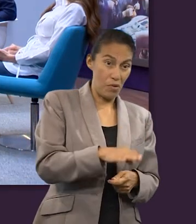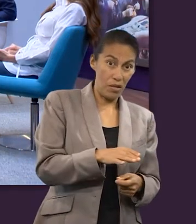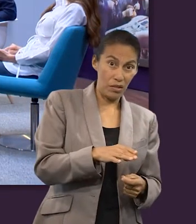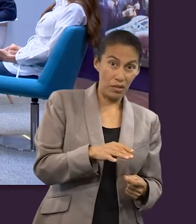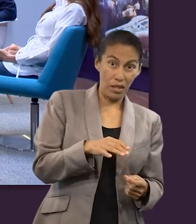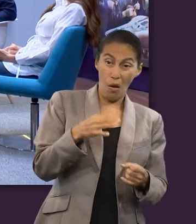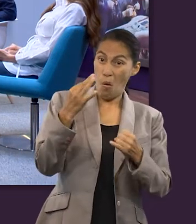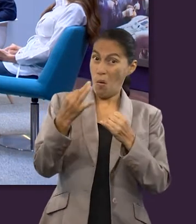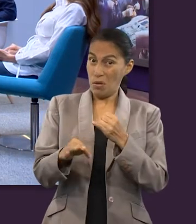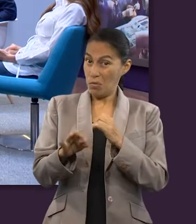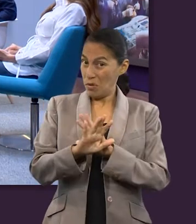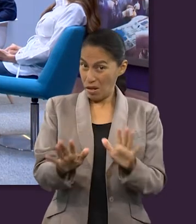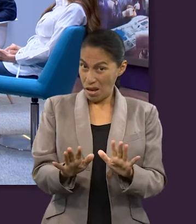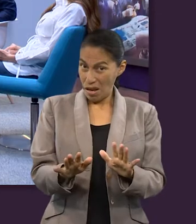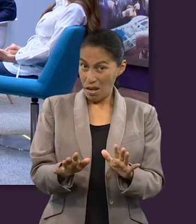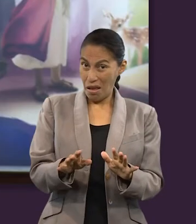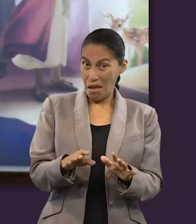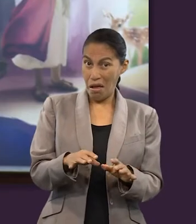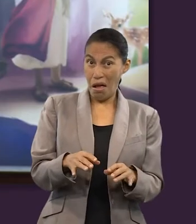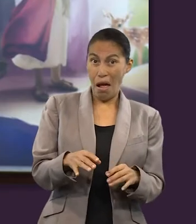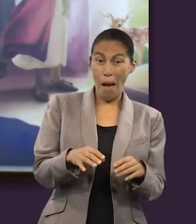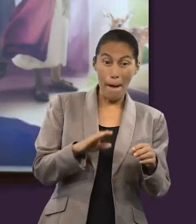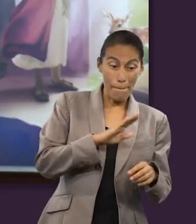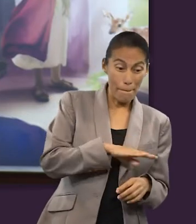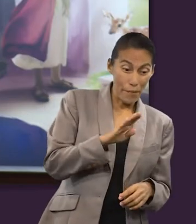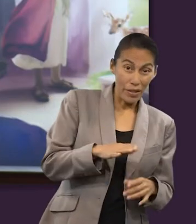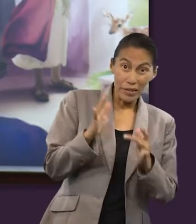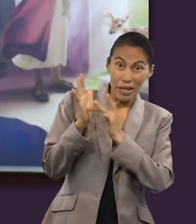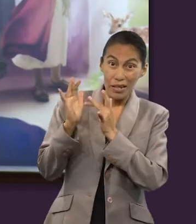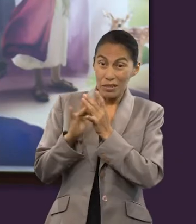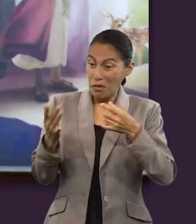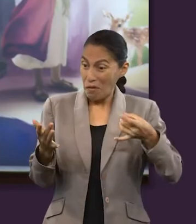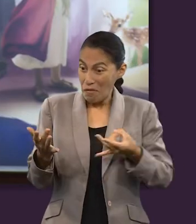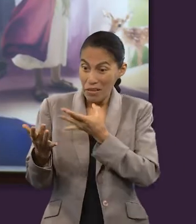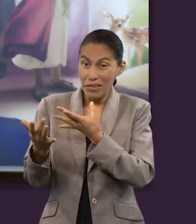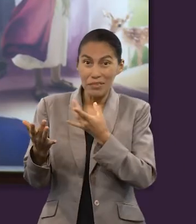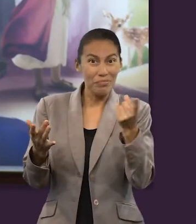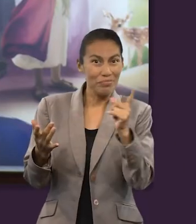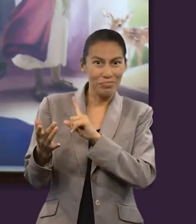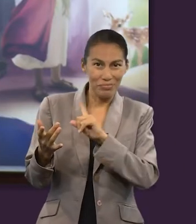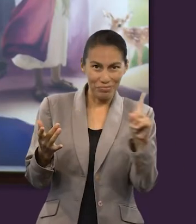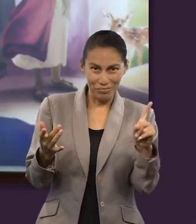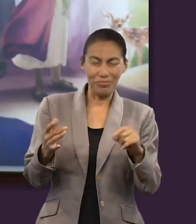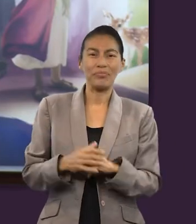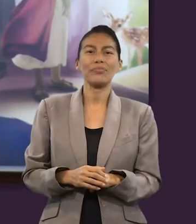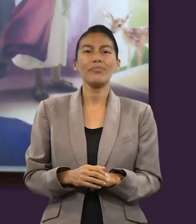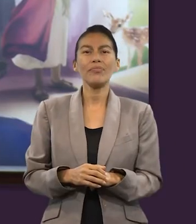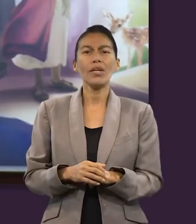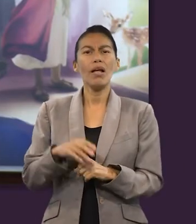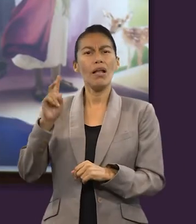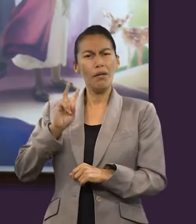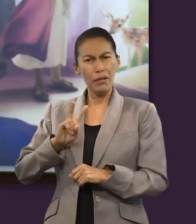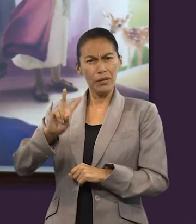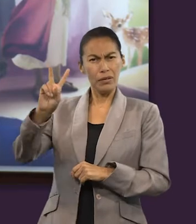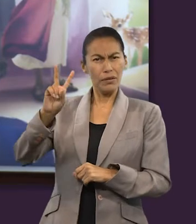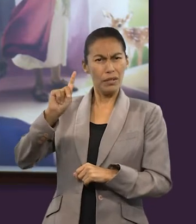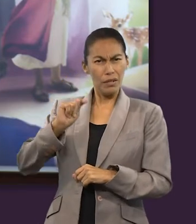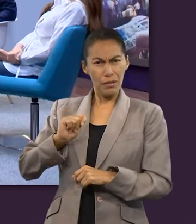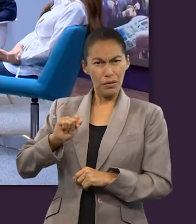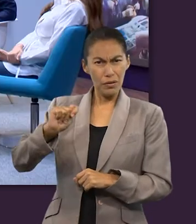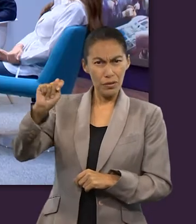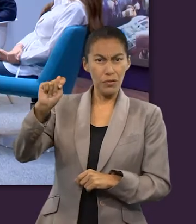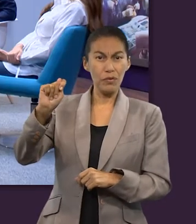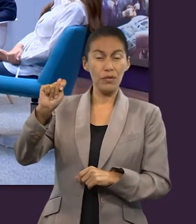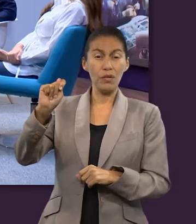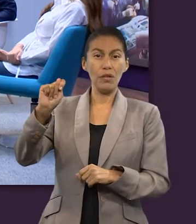que la muerte no era el final, que eso no iba a acabar así, que la victoria, como tú dijiste, el